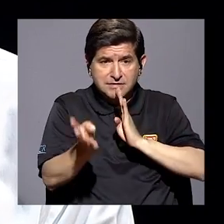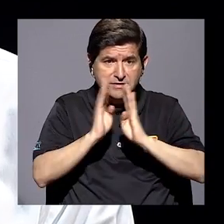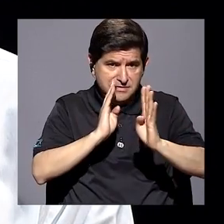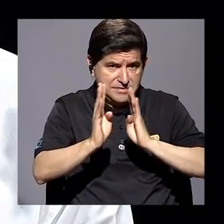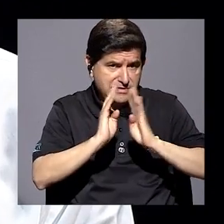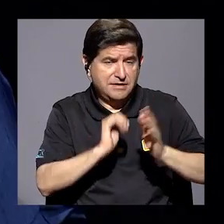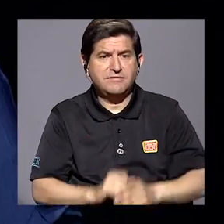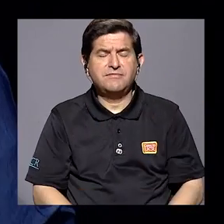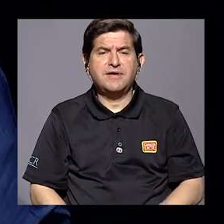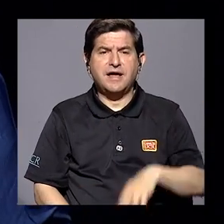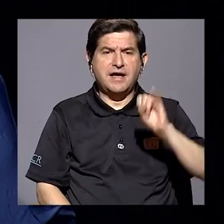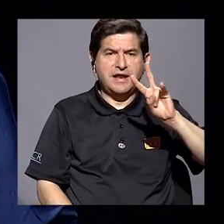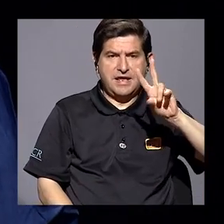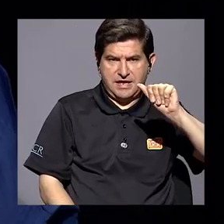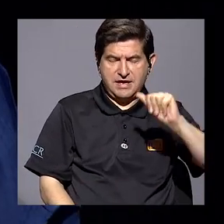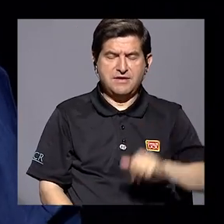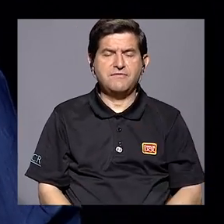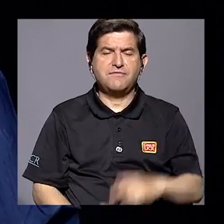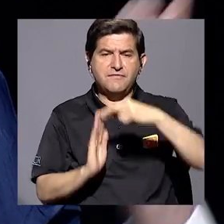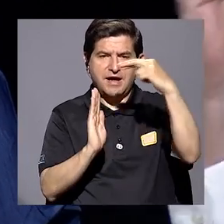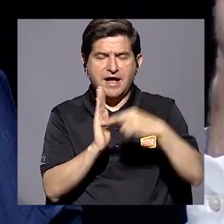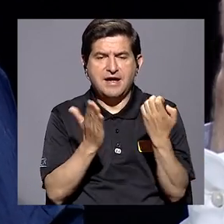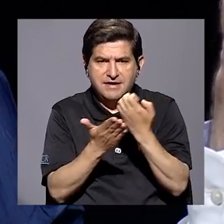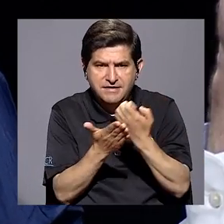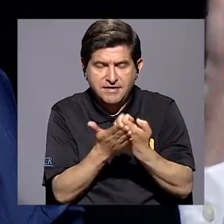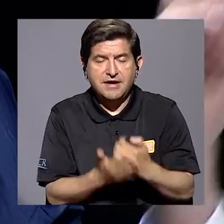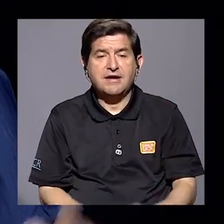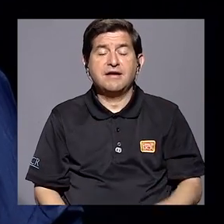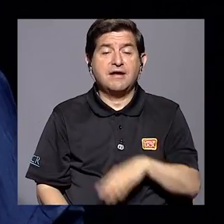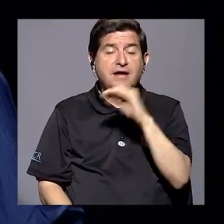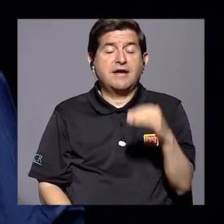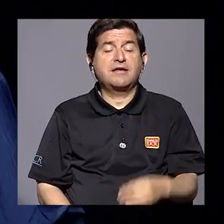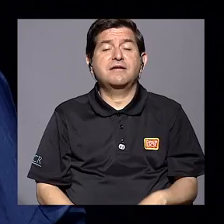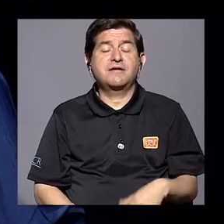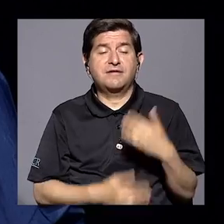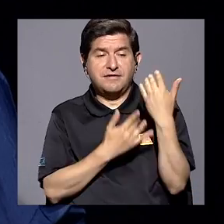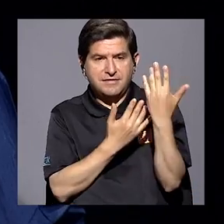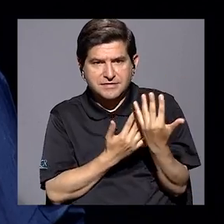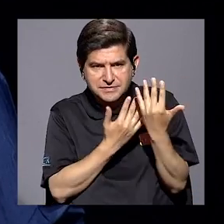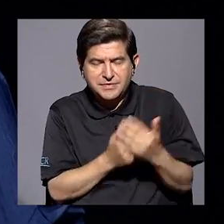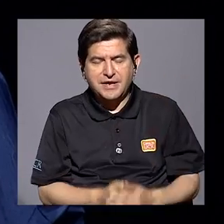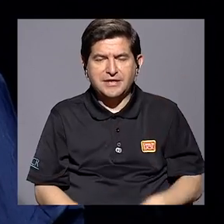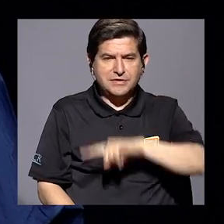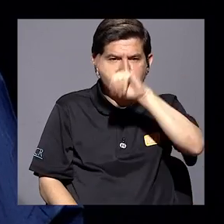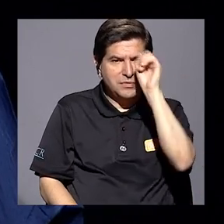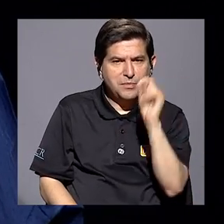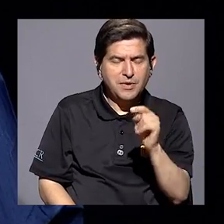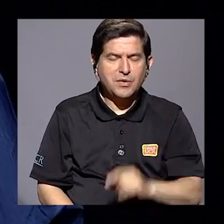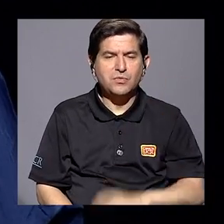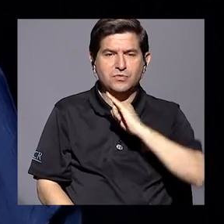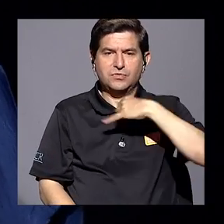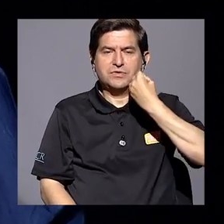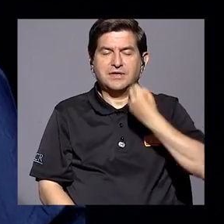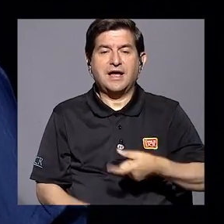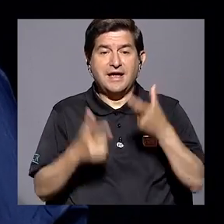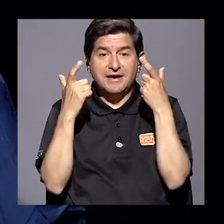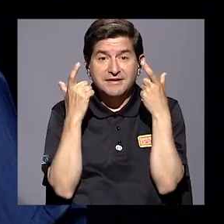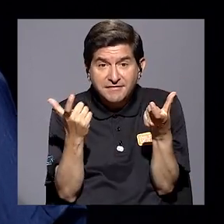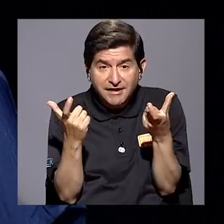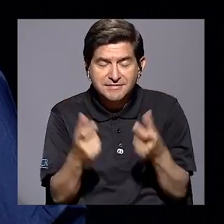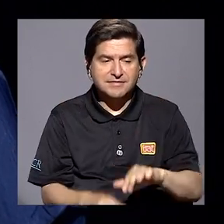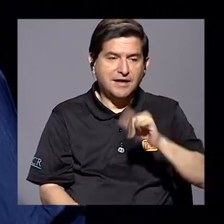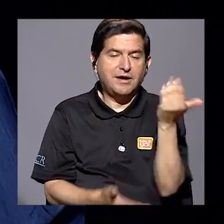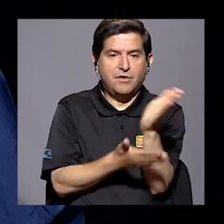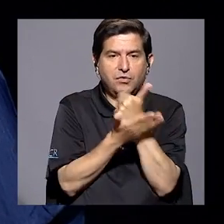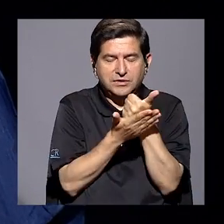conversamos un poquito sobre iva sobre regla fiscal y había quedado sobre la mesa una pregunta de jaime en relación con renta que es el otro